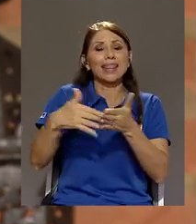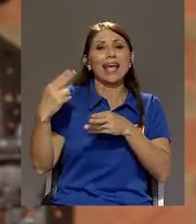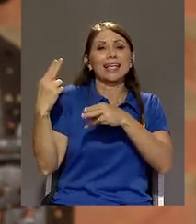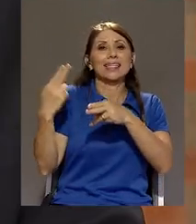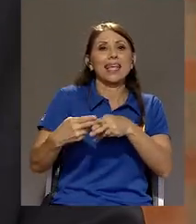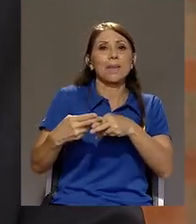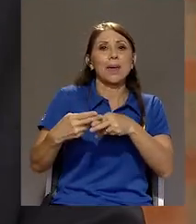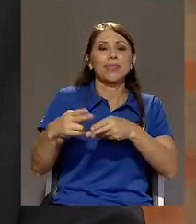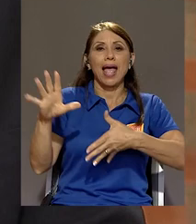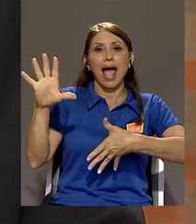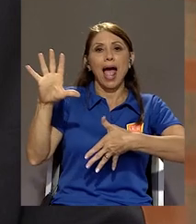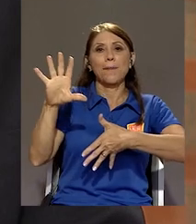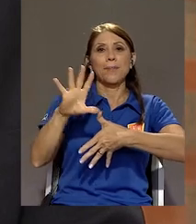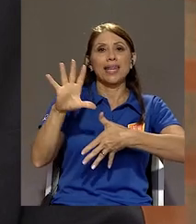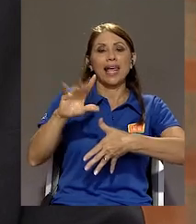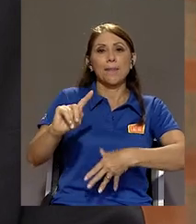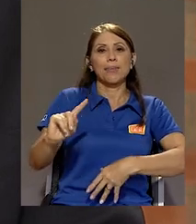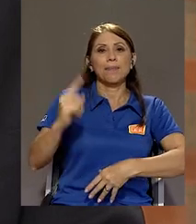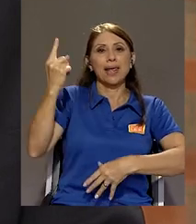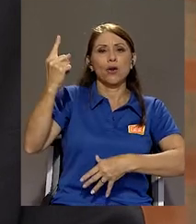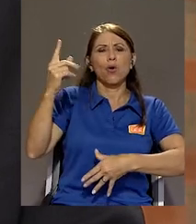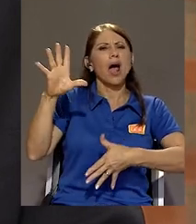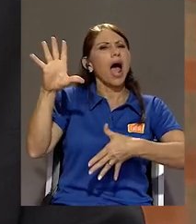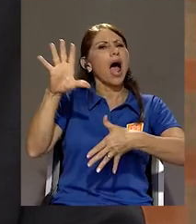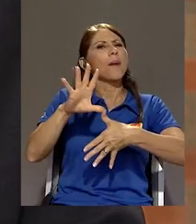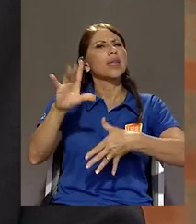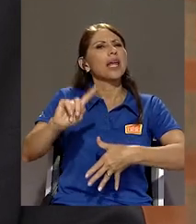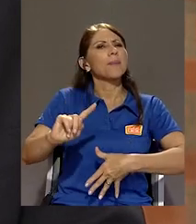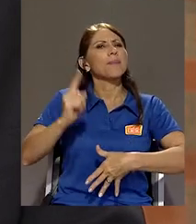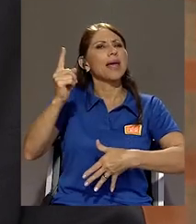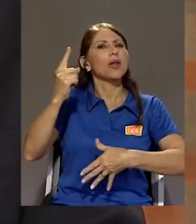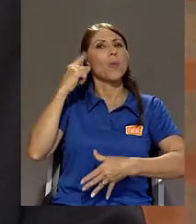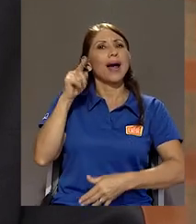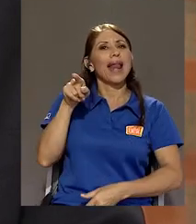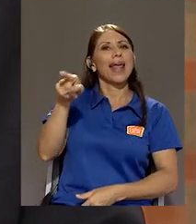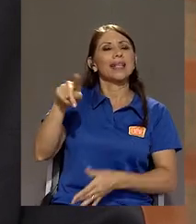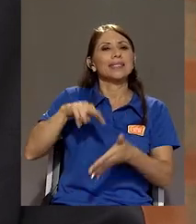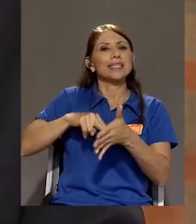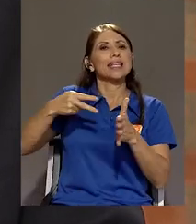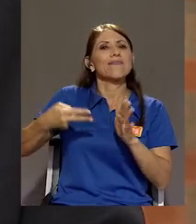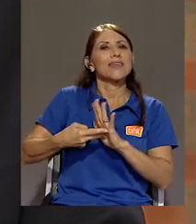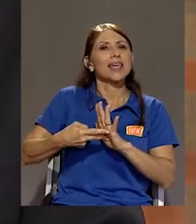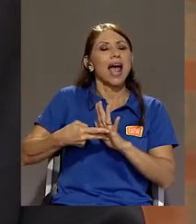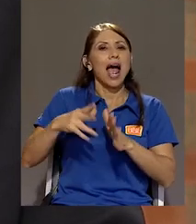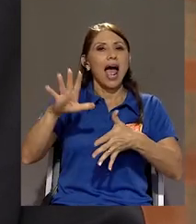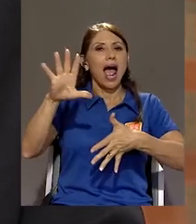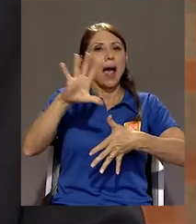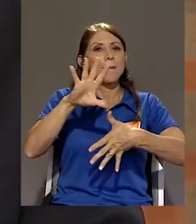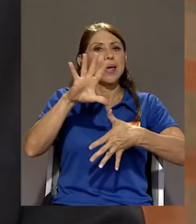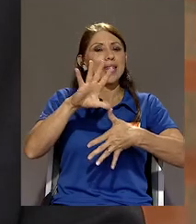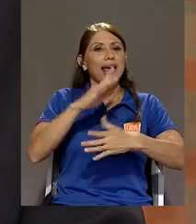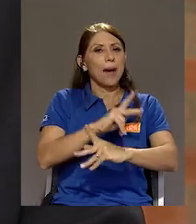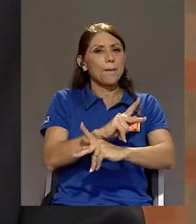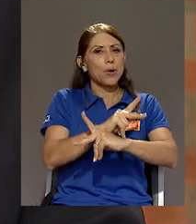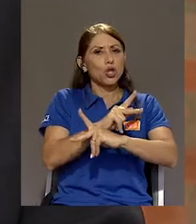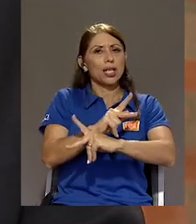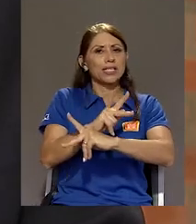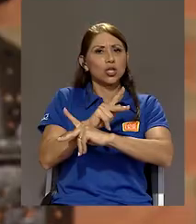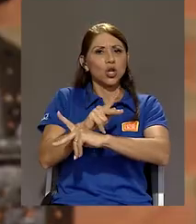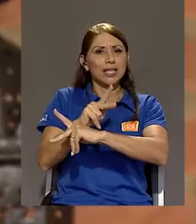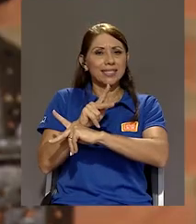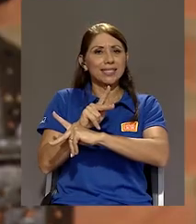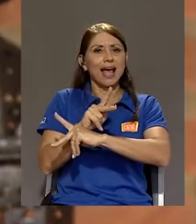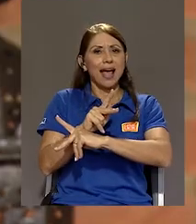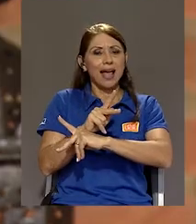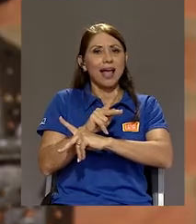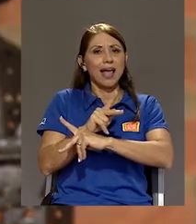Primero. América Primero significa para él una América proteccionista, tanto en términos